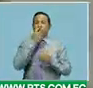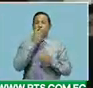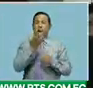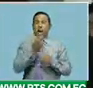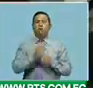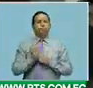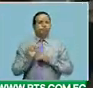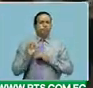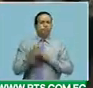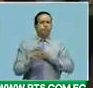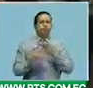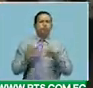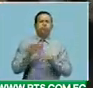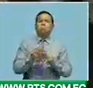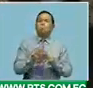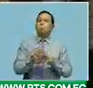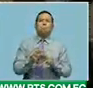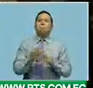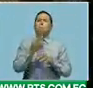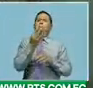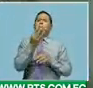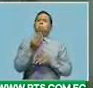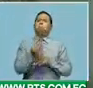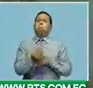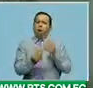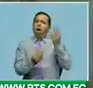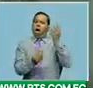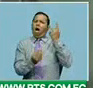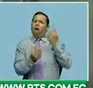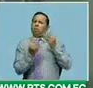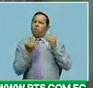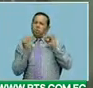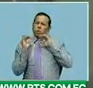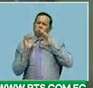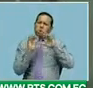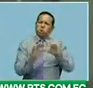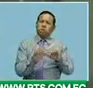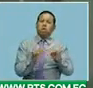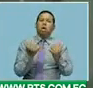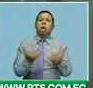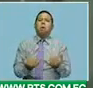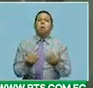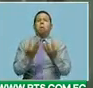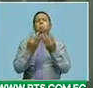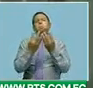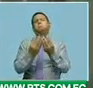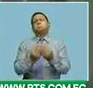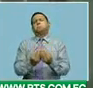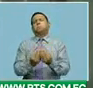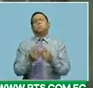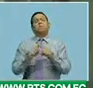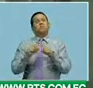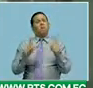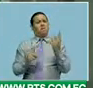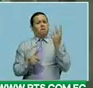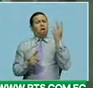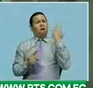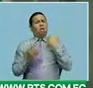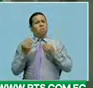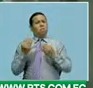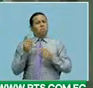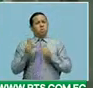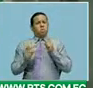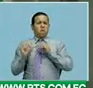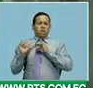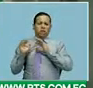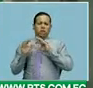de personas en comparación con otros años. Un poco regular, porque no como otros años que hay demasiada gente que ni